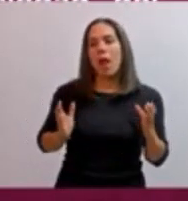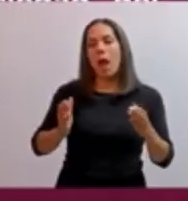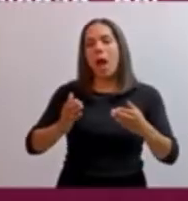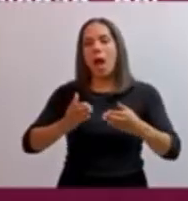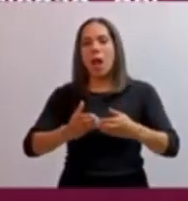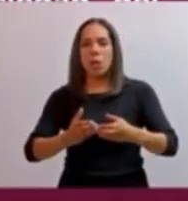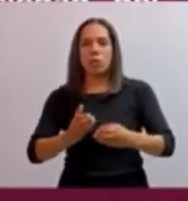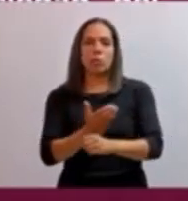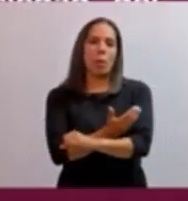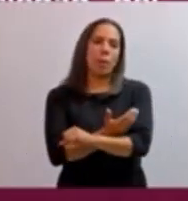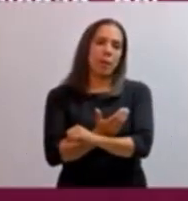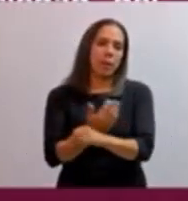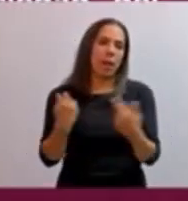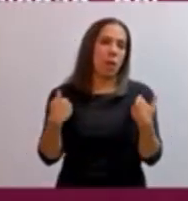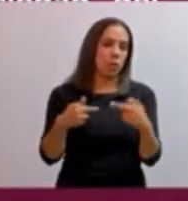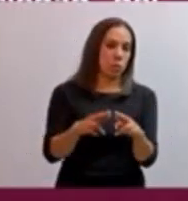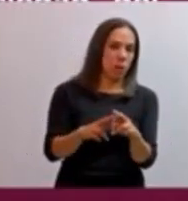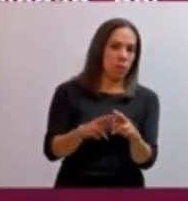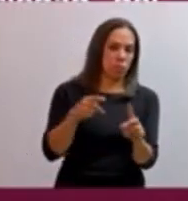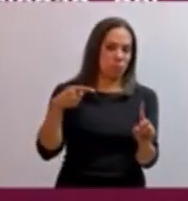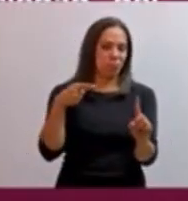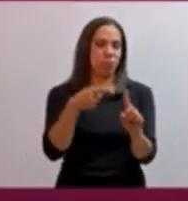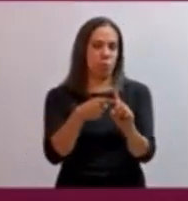enfoque socioformativo.